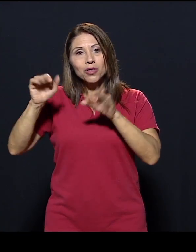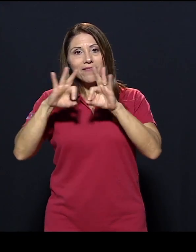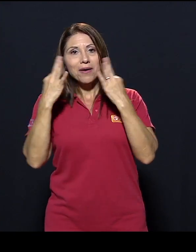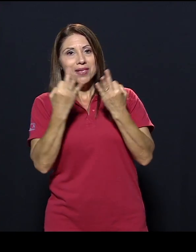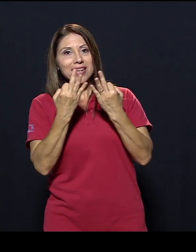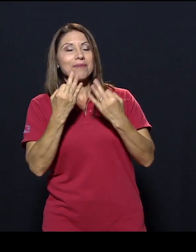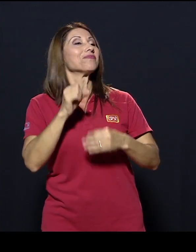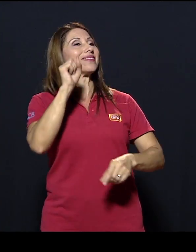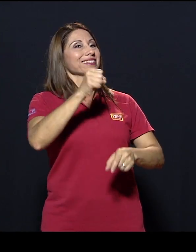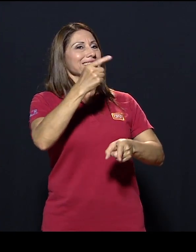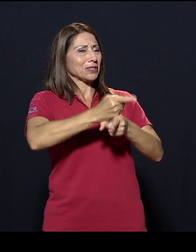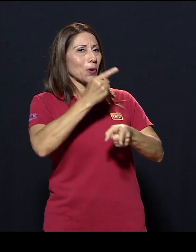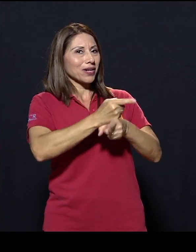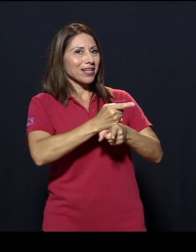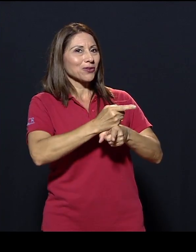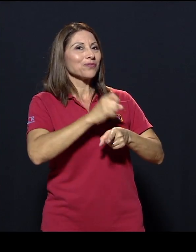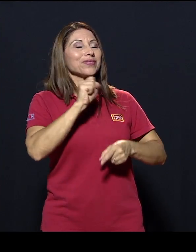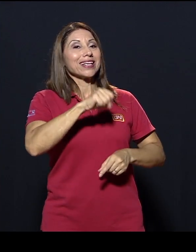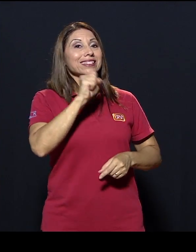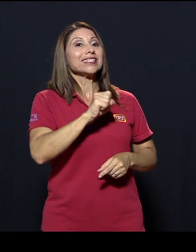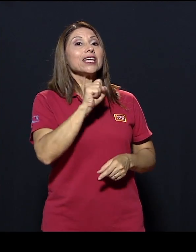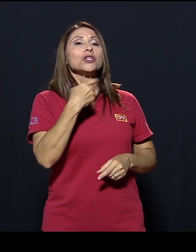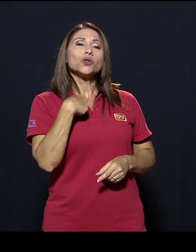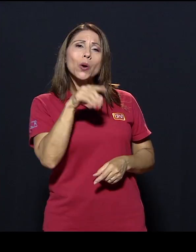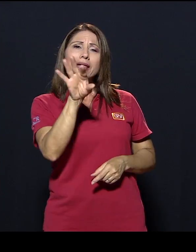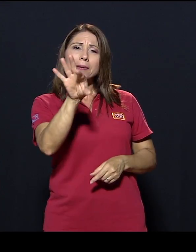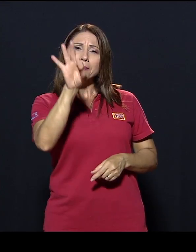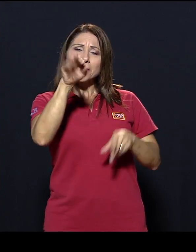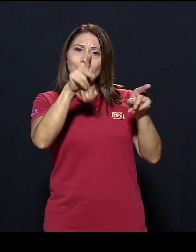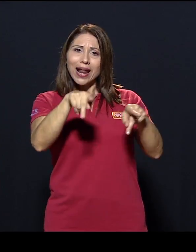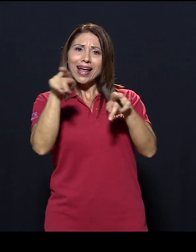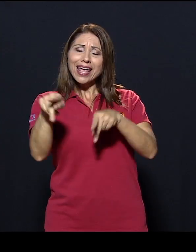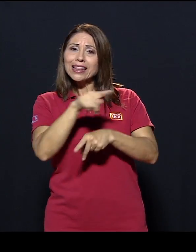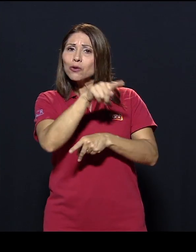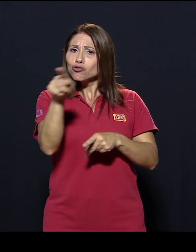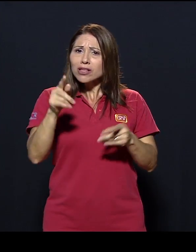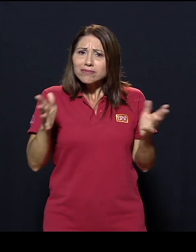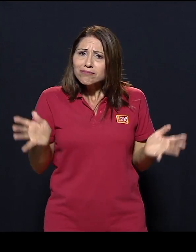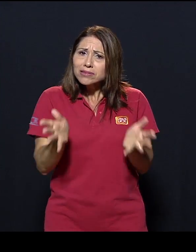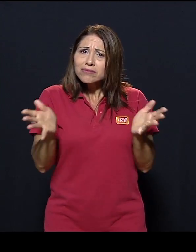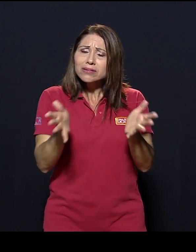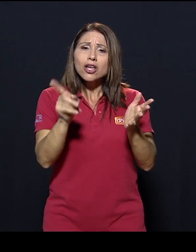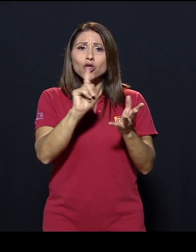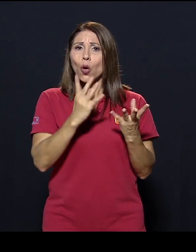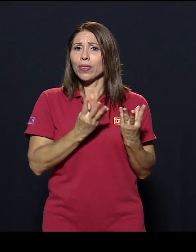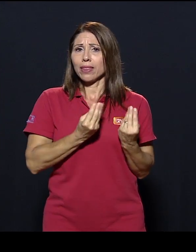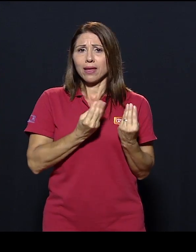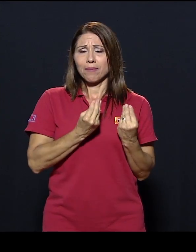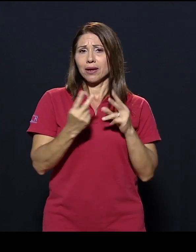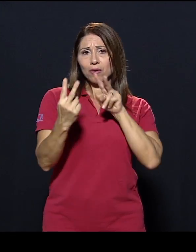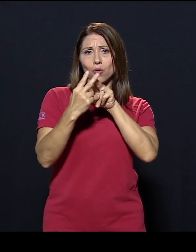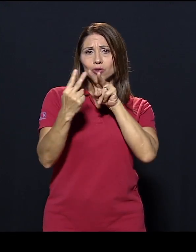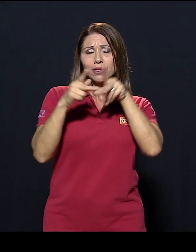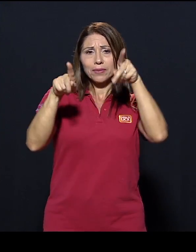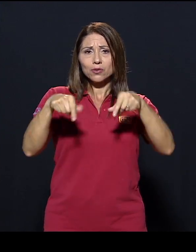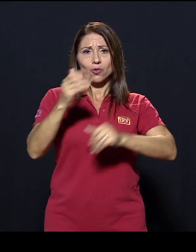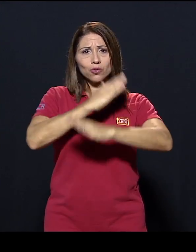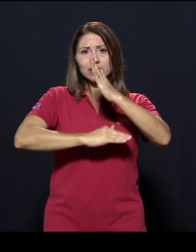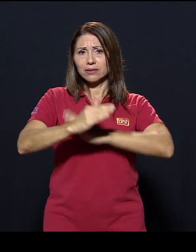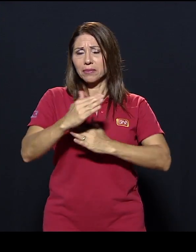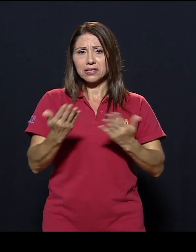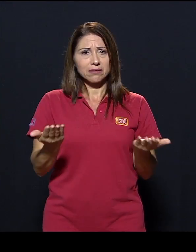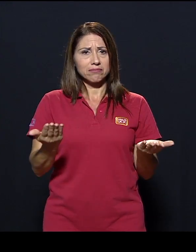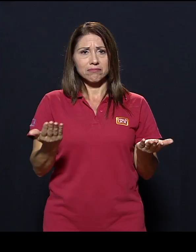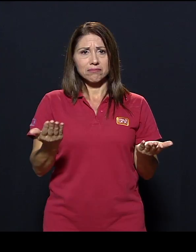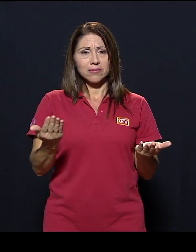como con cualquier otra familia. Entonces, es correcto, eso es lo que yo invito a la gente, o sea, que se atrevan, que no teman de conocer a